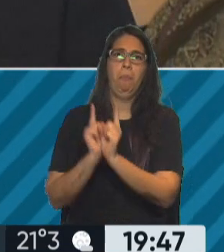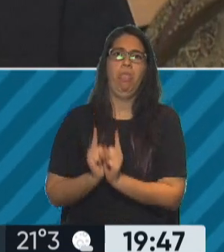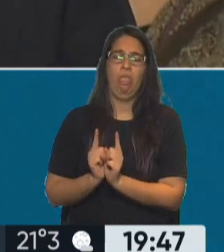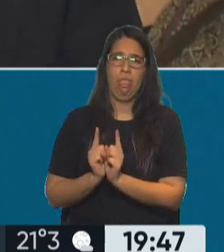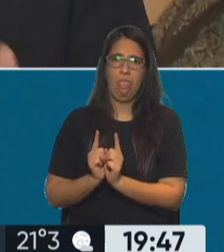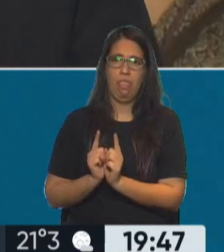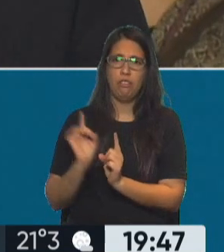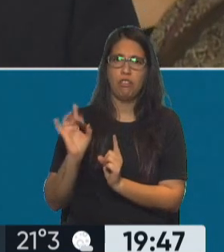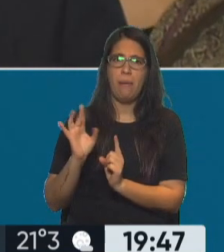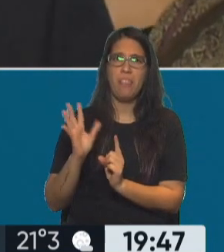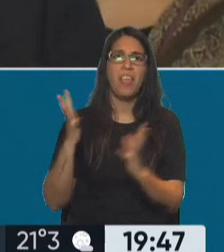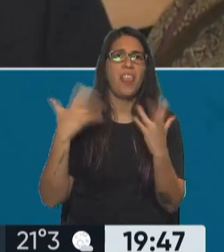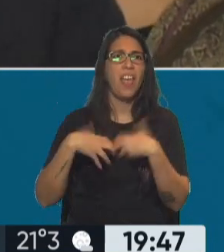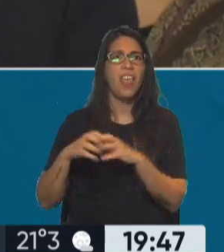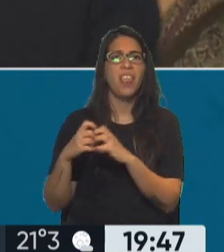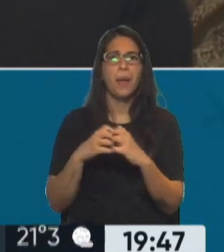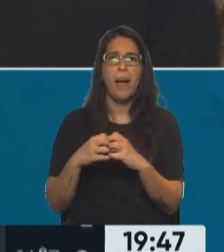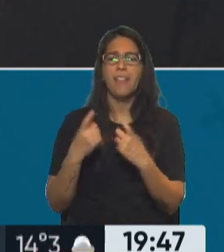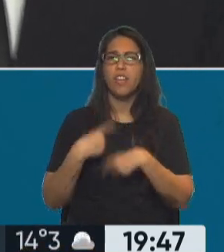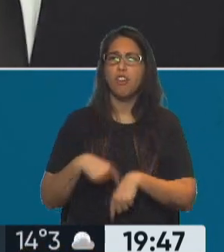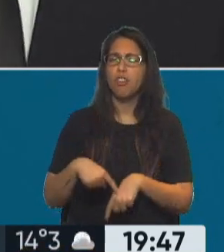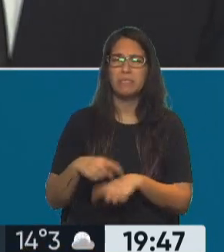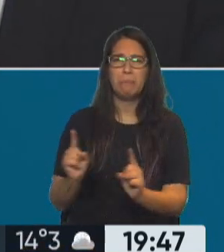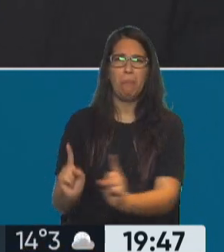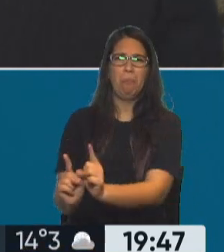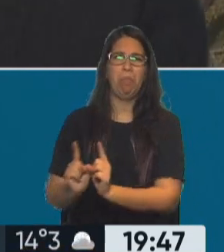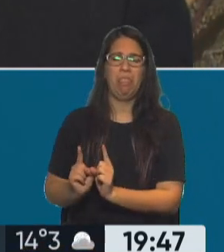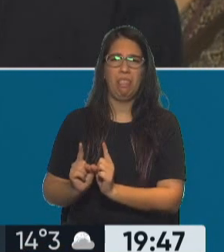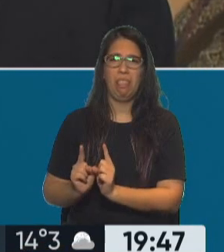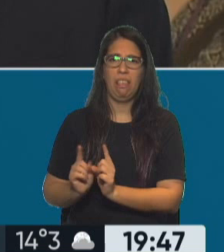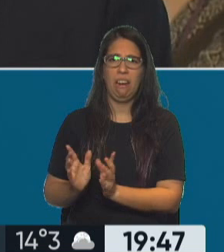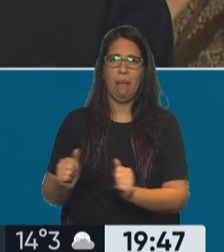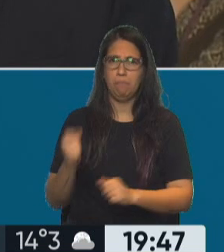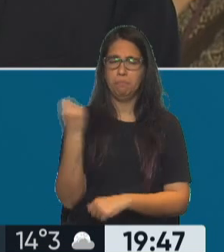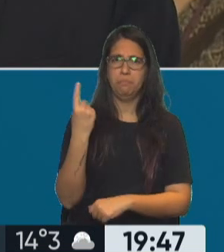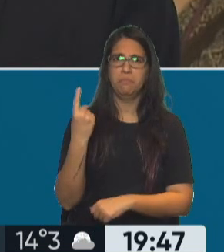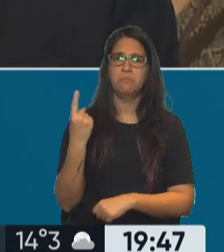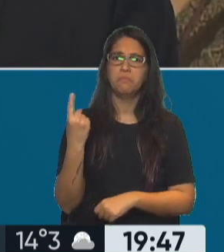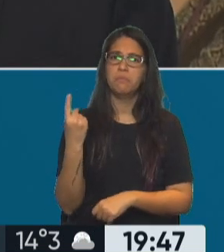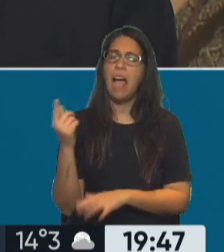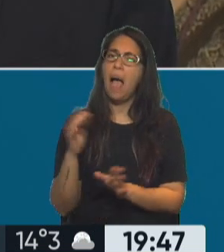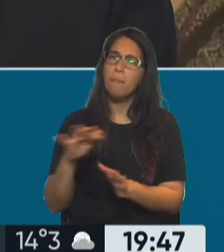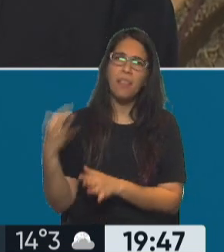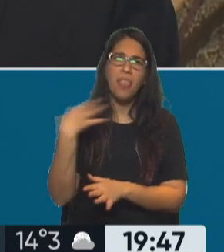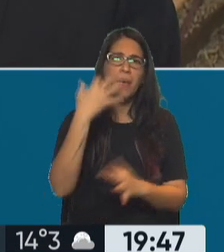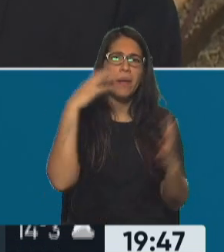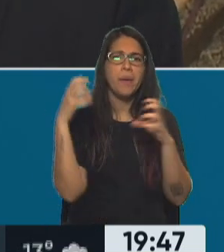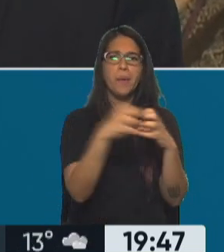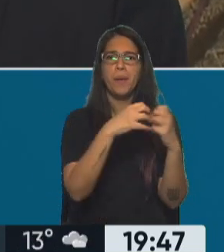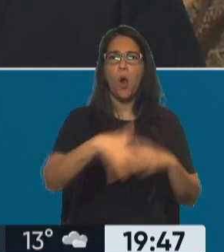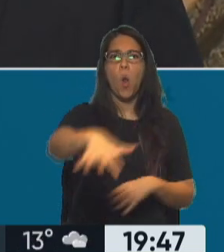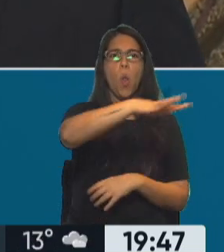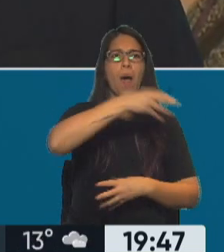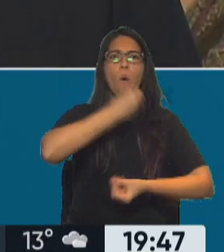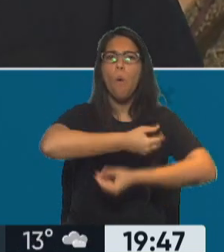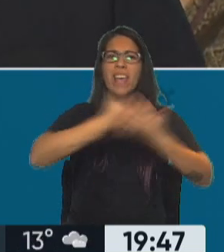se tiene que debatir, o de los efectos que se toman cada una de las decisiones, que más allá de cada uno de eso hay que dar el debate en los lugares donde tenga que